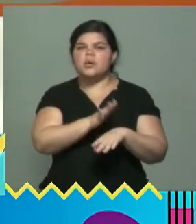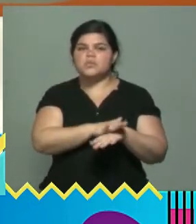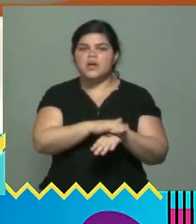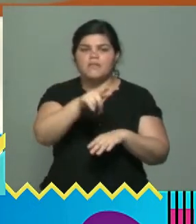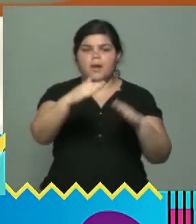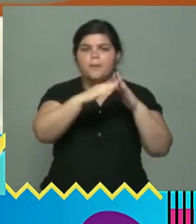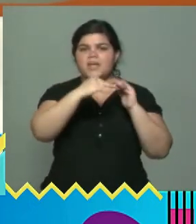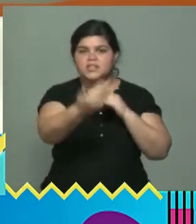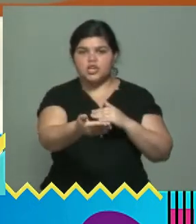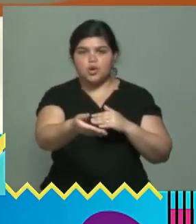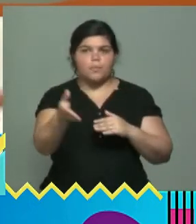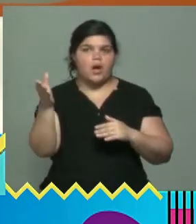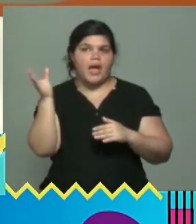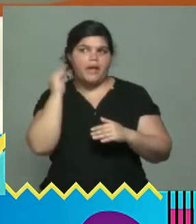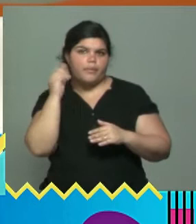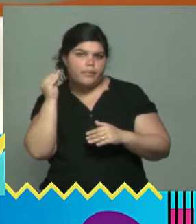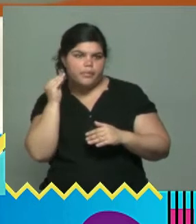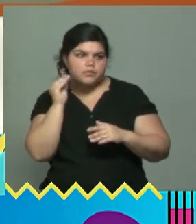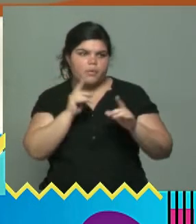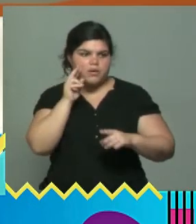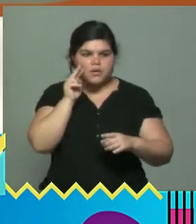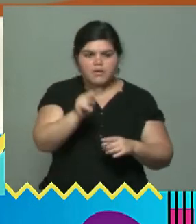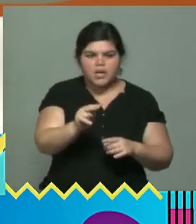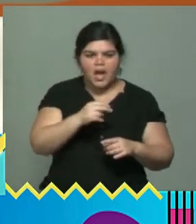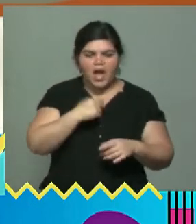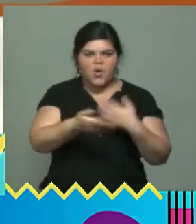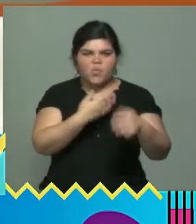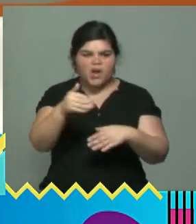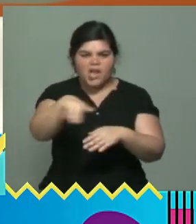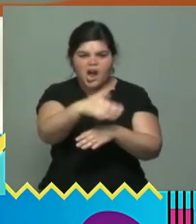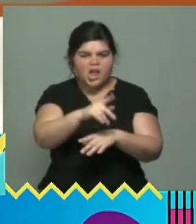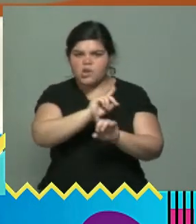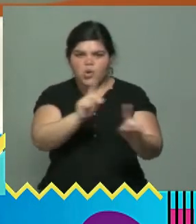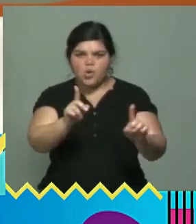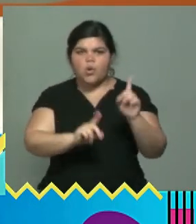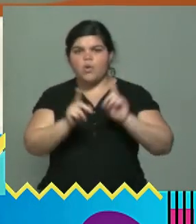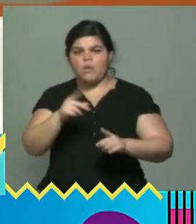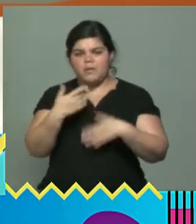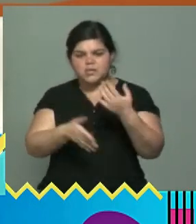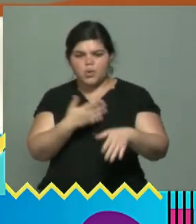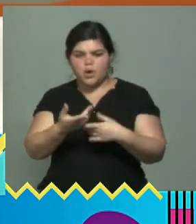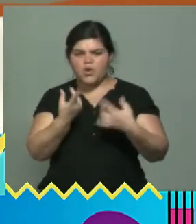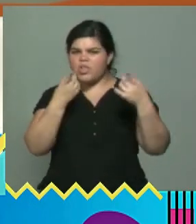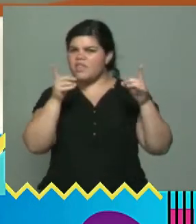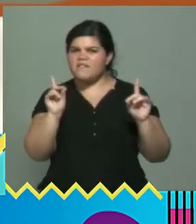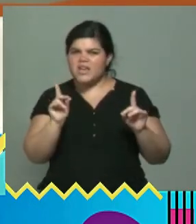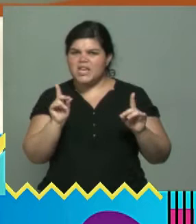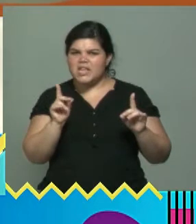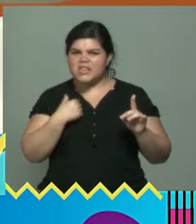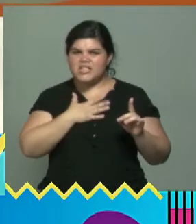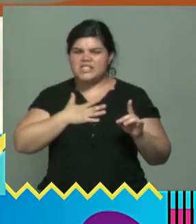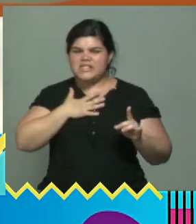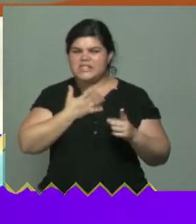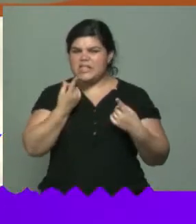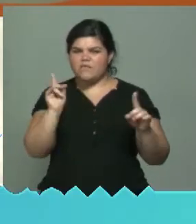criatura porque escucha o porque lo ve, que ya no sale a lo mejor tanto a jugar, o que en el juego empieza a manifestarse de otra manera el chico.